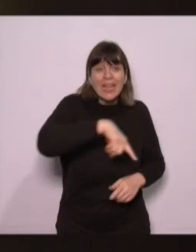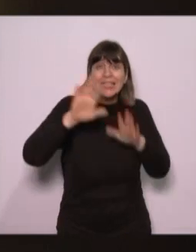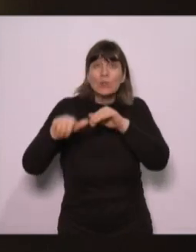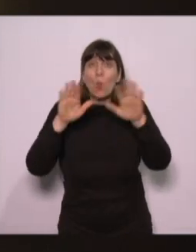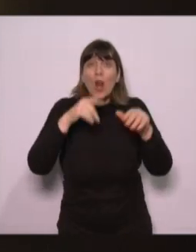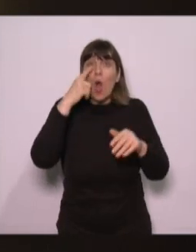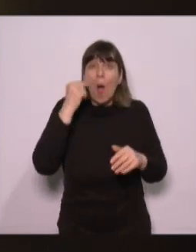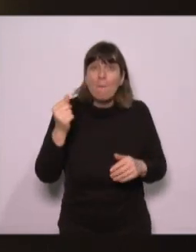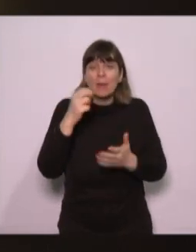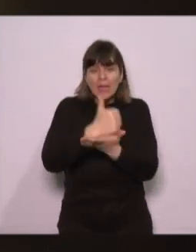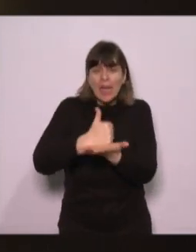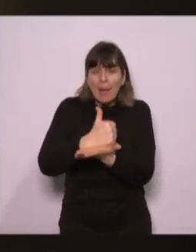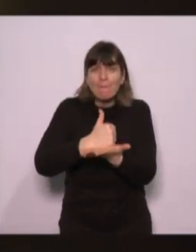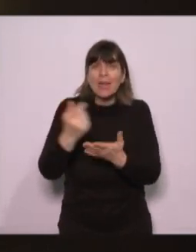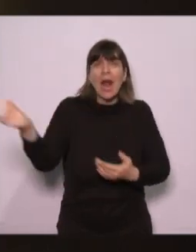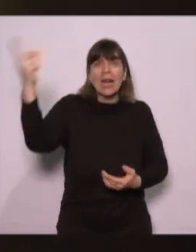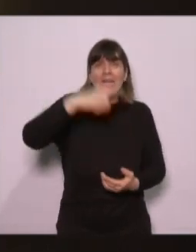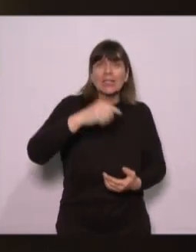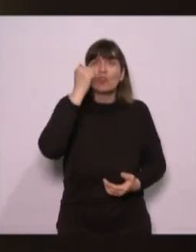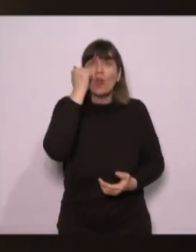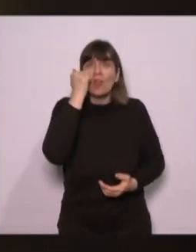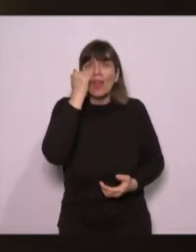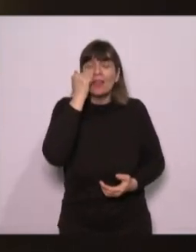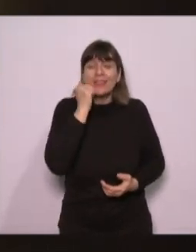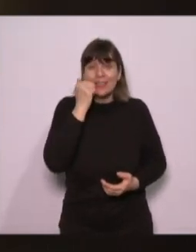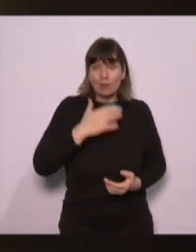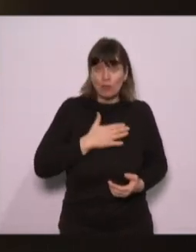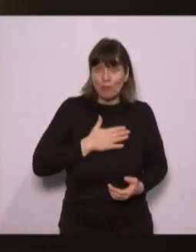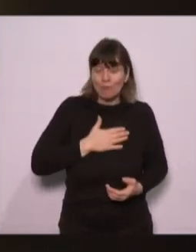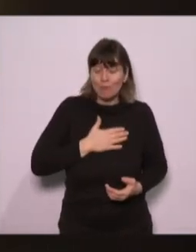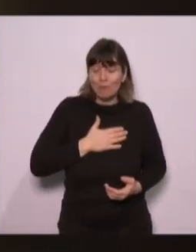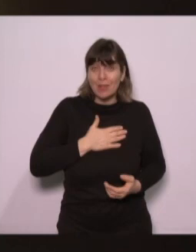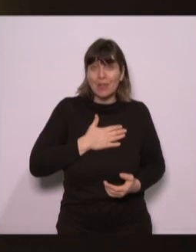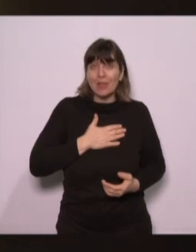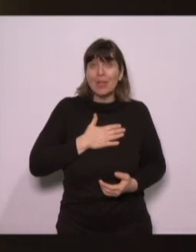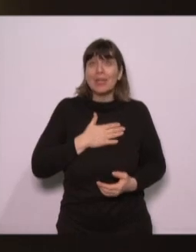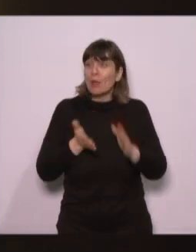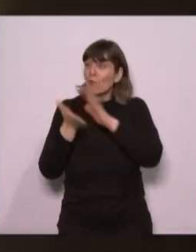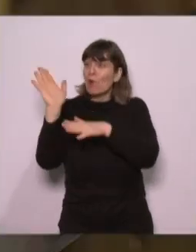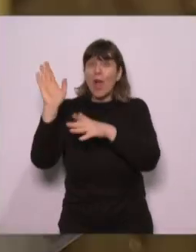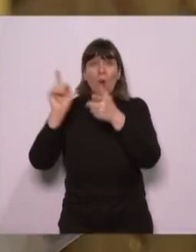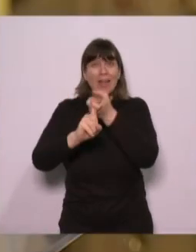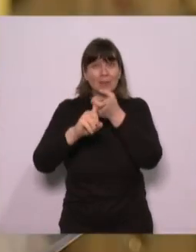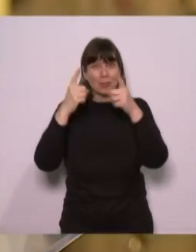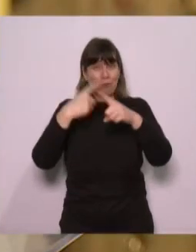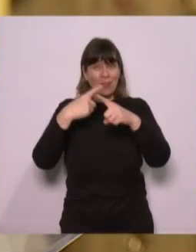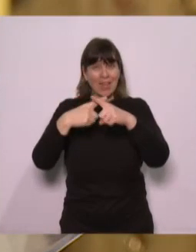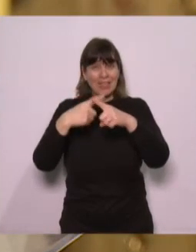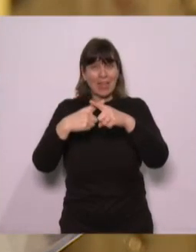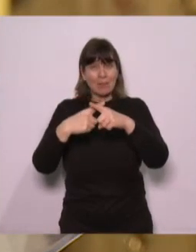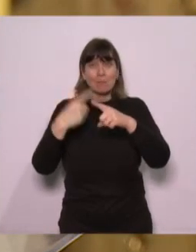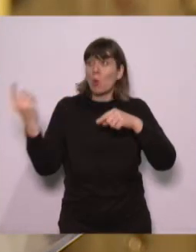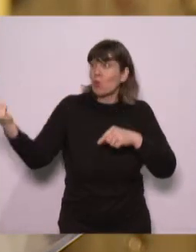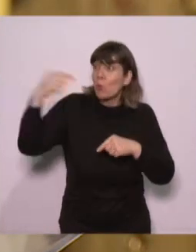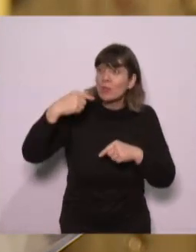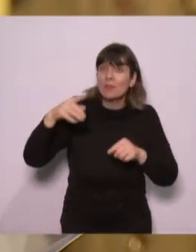Sean como los hombres que esperan el regreso de su Señor, que fue a una boda, para